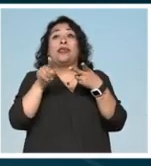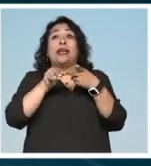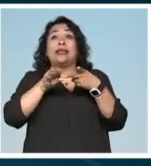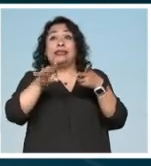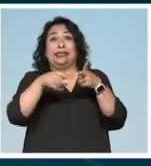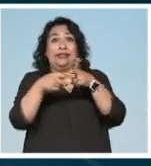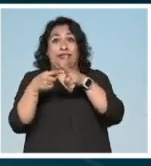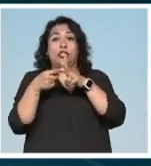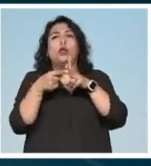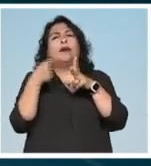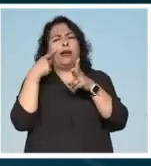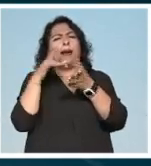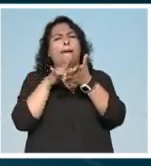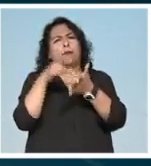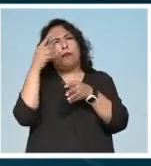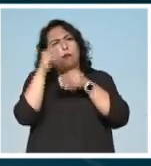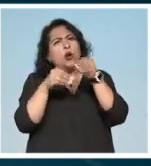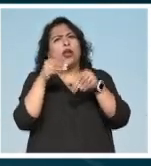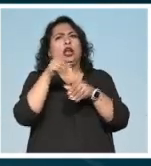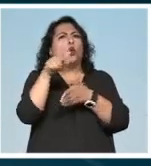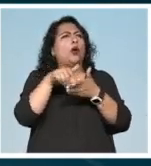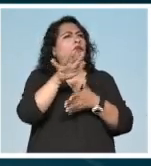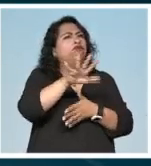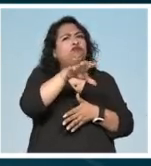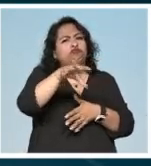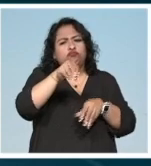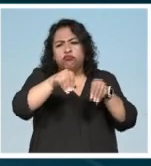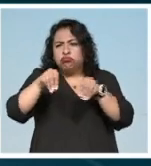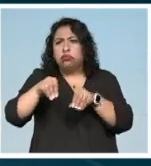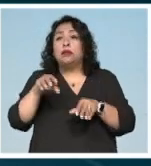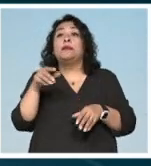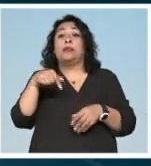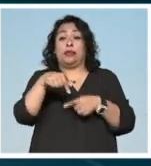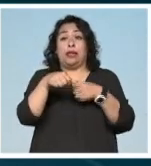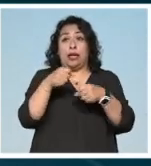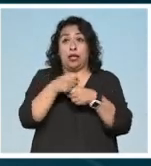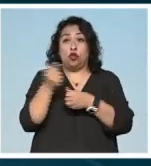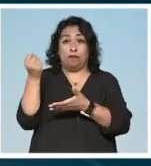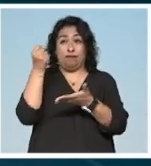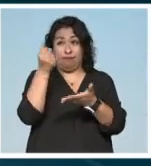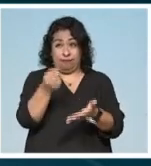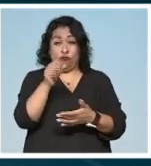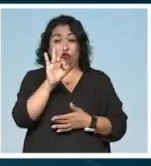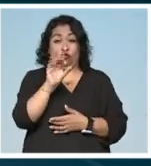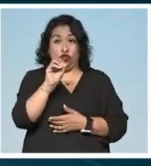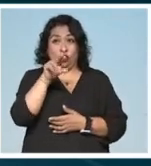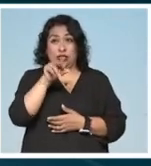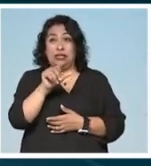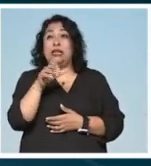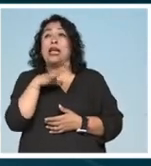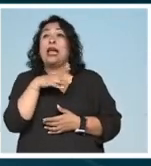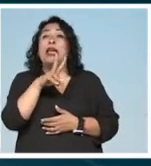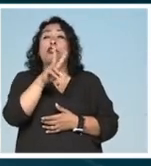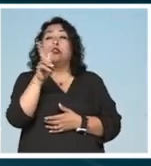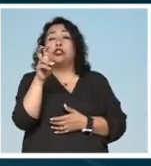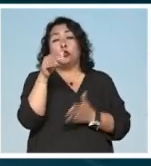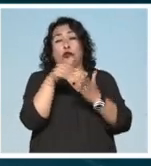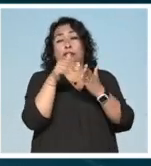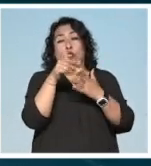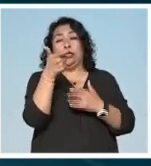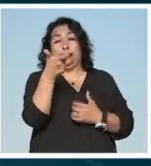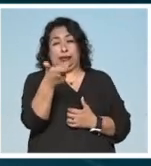se cuenta con apoyos para equipar o acondicionar espacios. Este año el presupuesto de Focine asciende a casi 200 millones